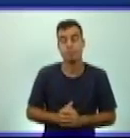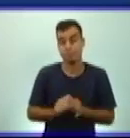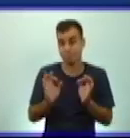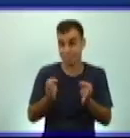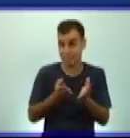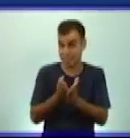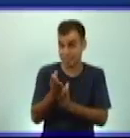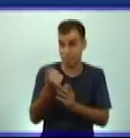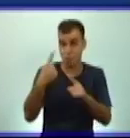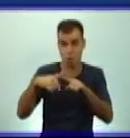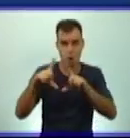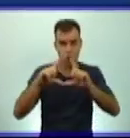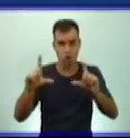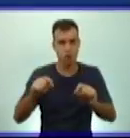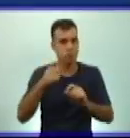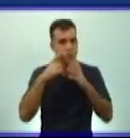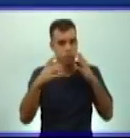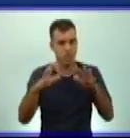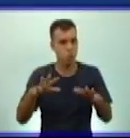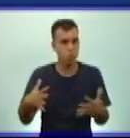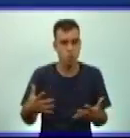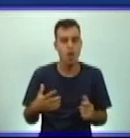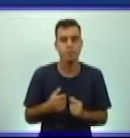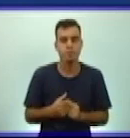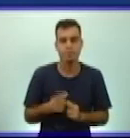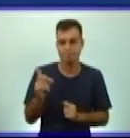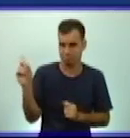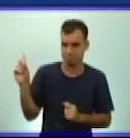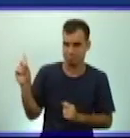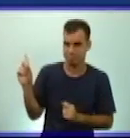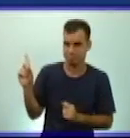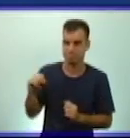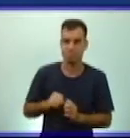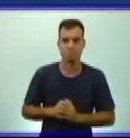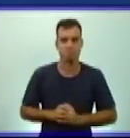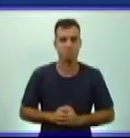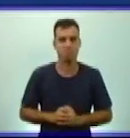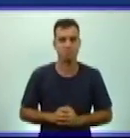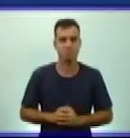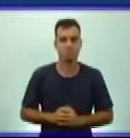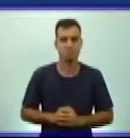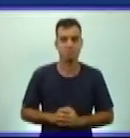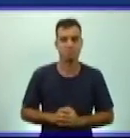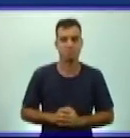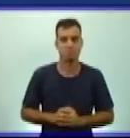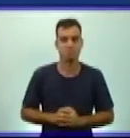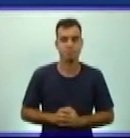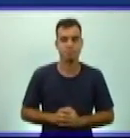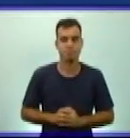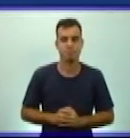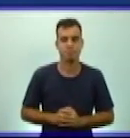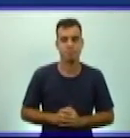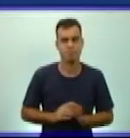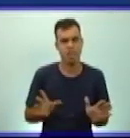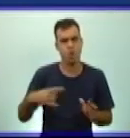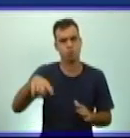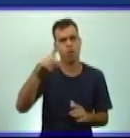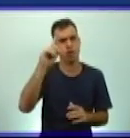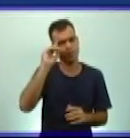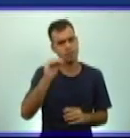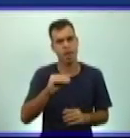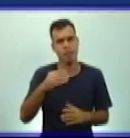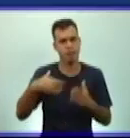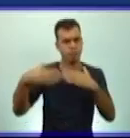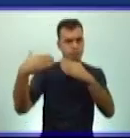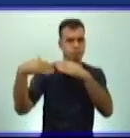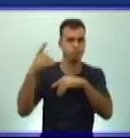conceptos importantes, y este es el de la velocidad lineal, el cual ustedes también conocen de otros momentos.